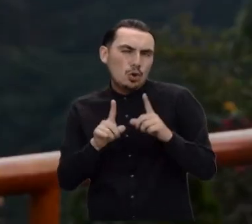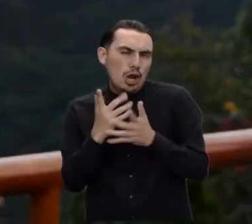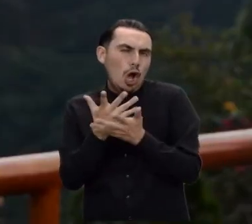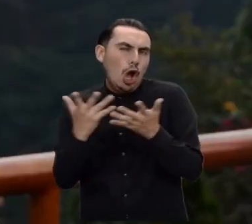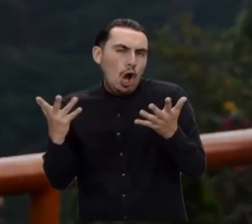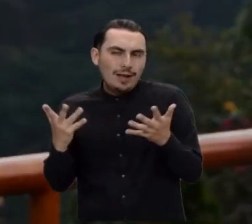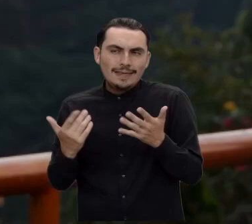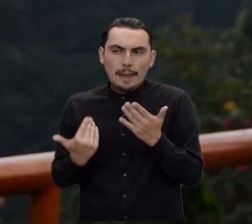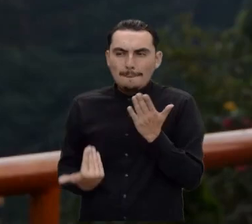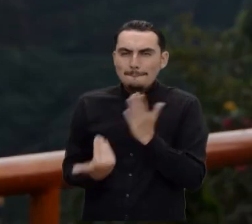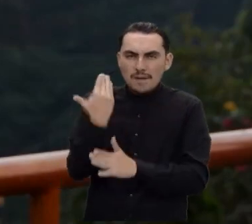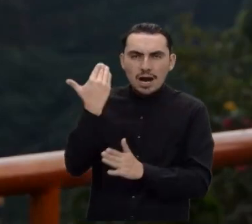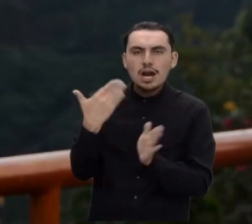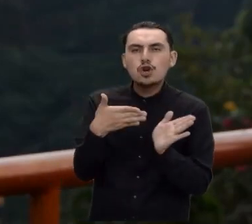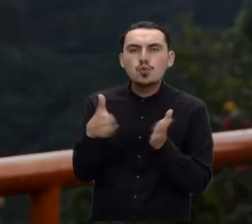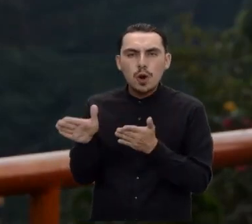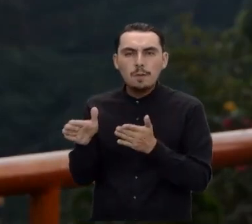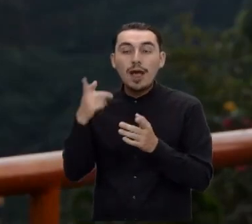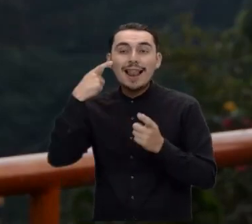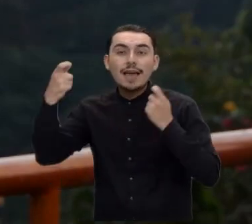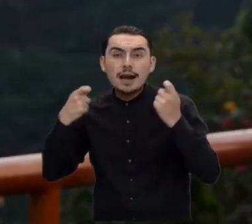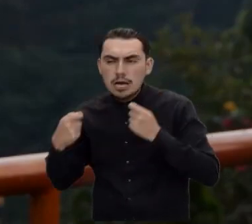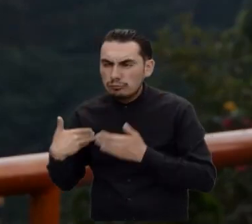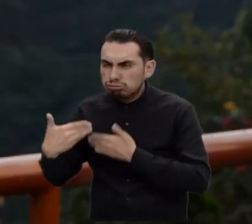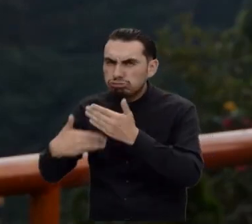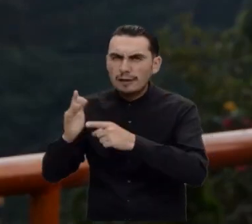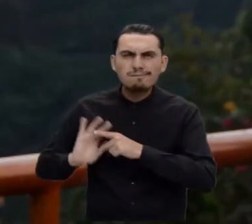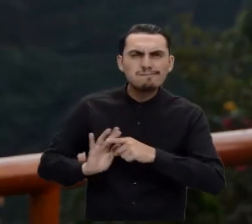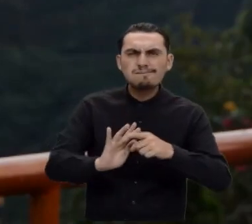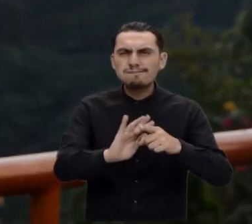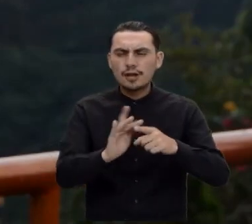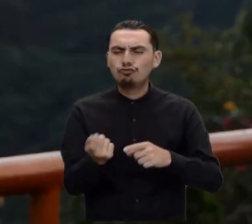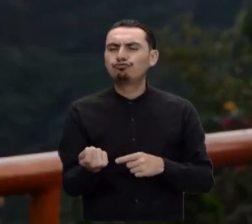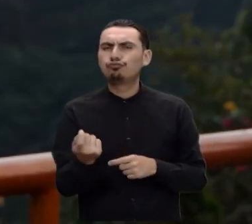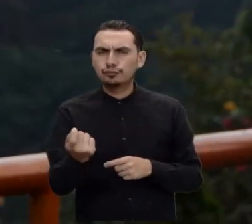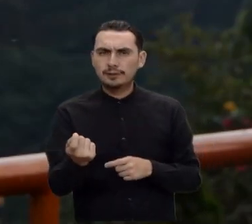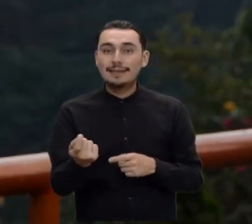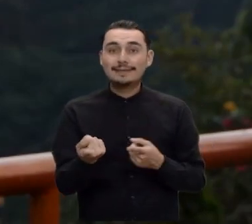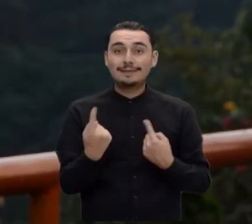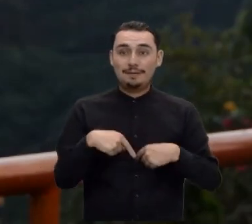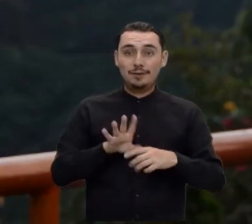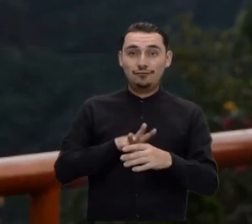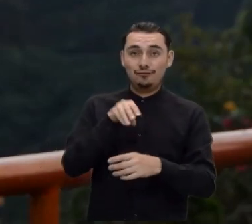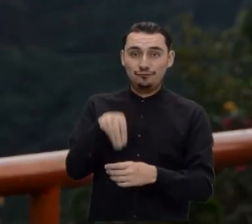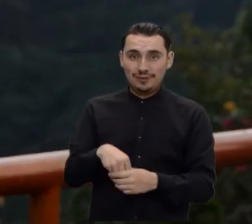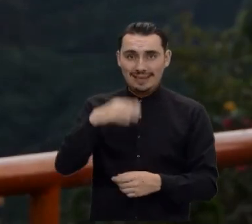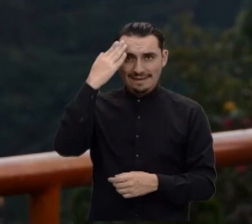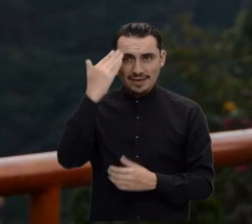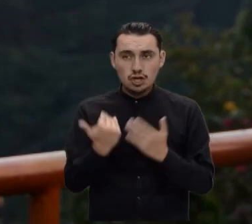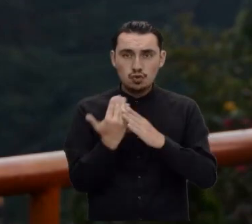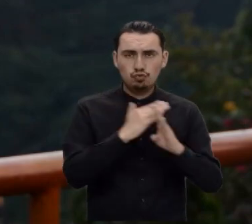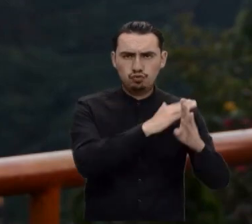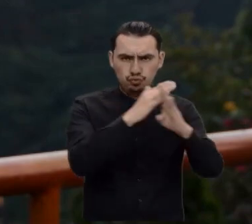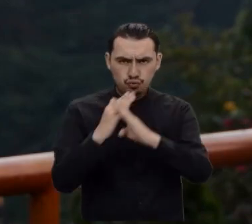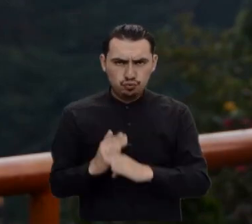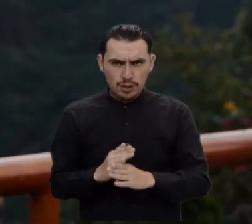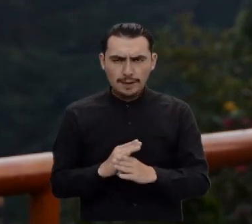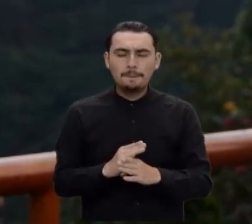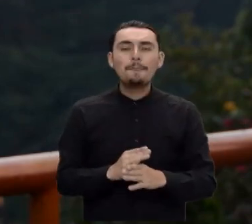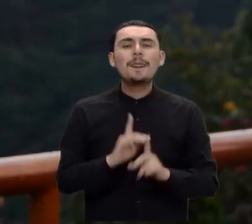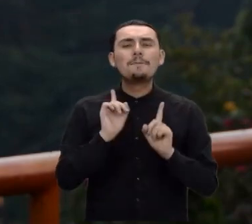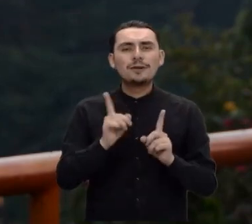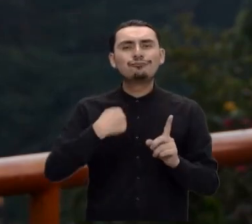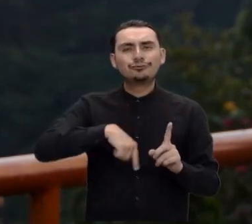términos de implementar nuestro nuevo plan estratégico que está muy próximo a ponerse en marcha, incluido el programa de extensión sanitaria y